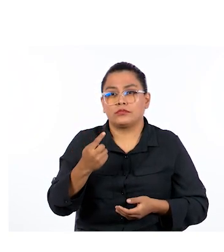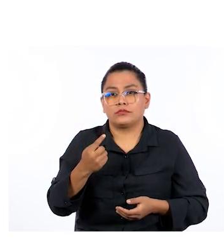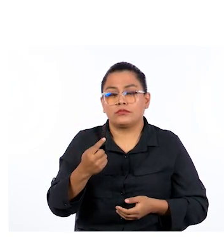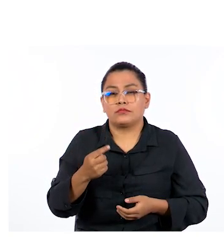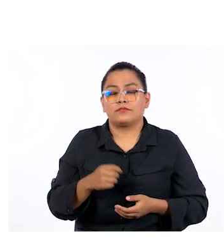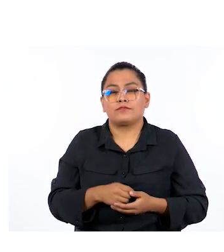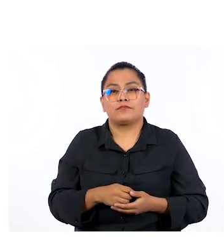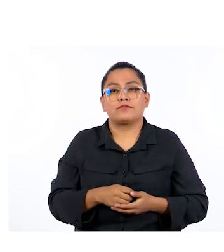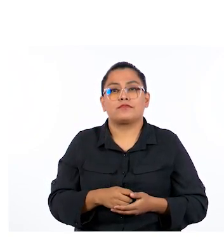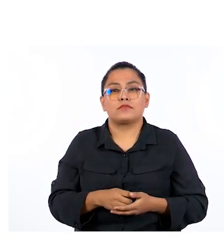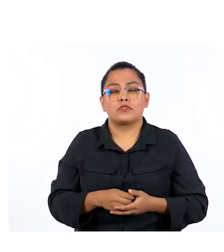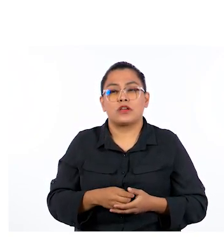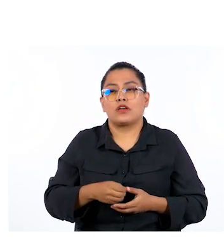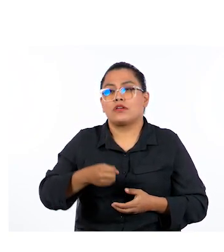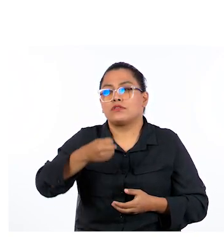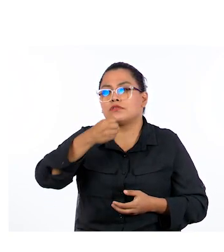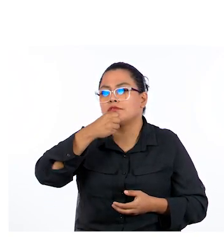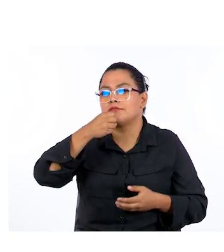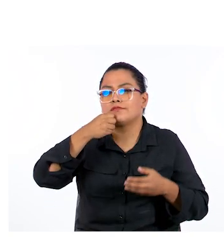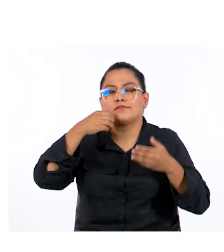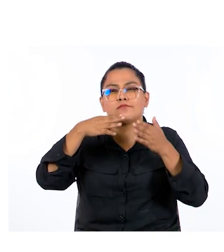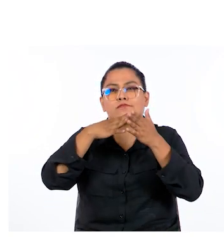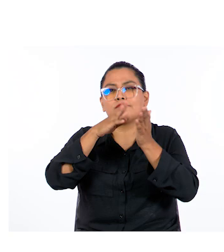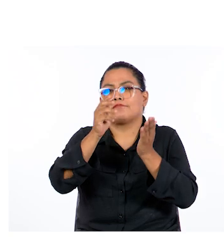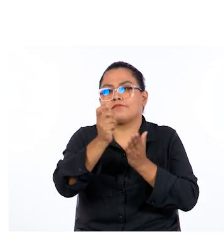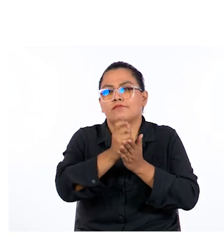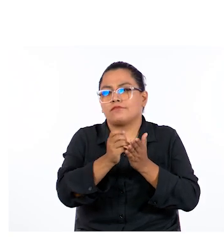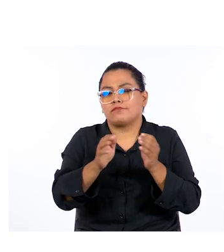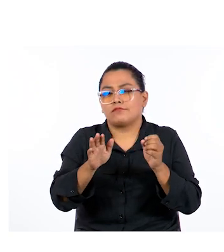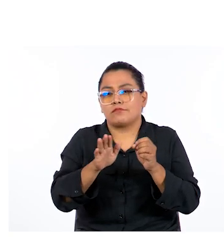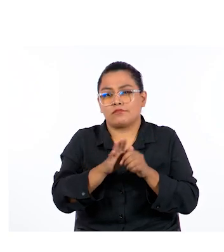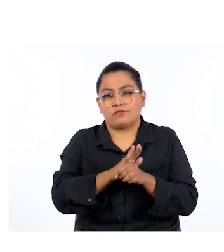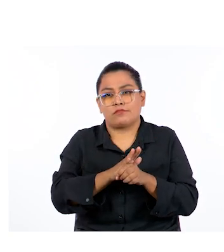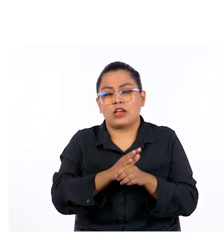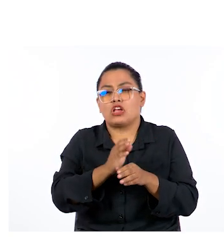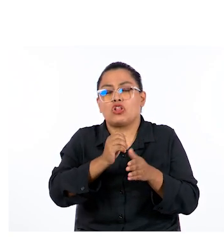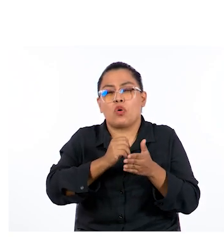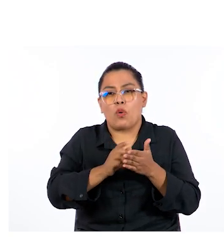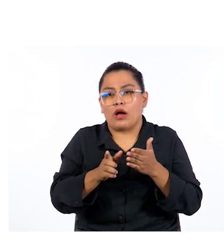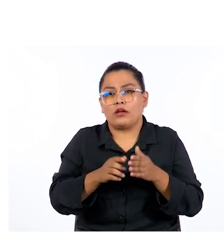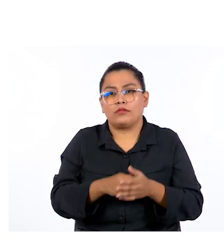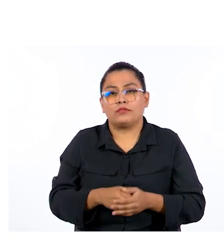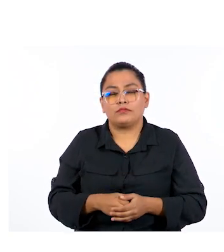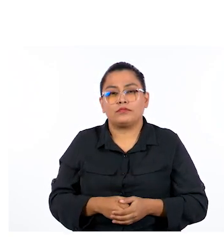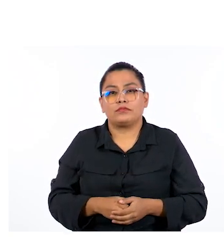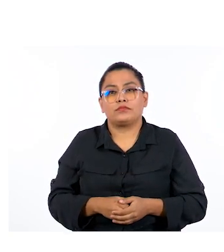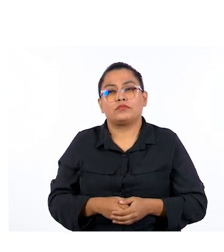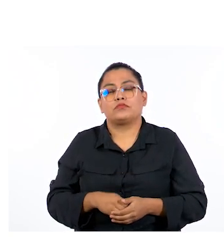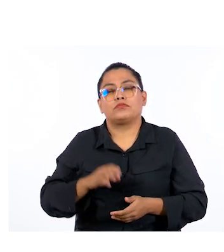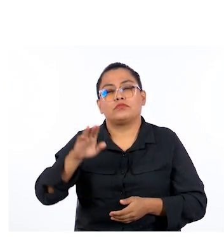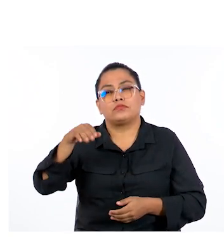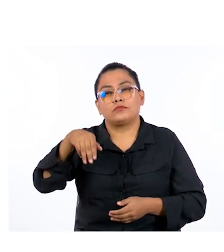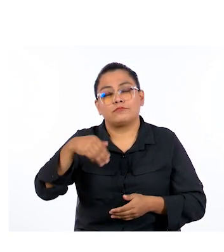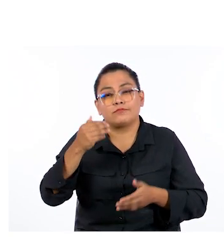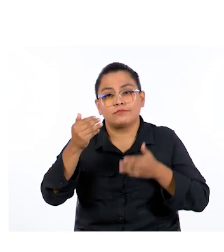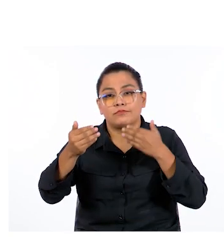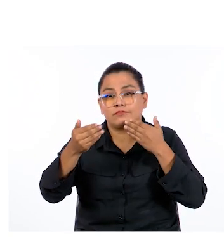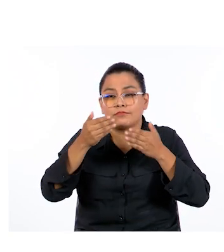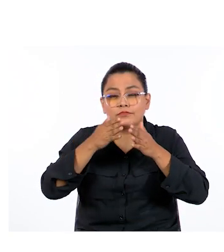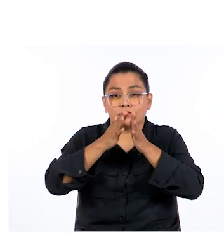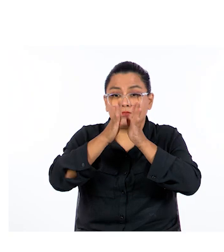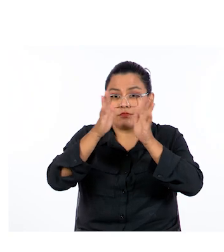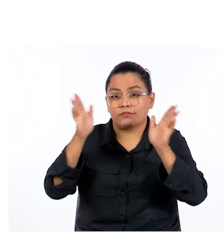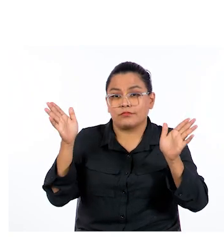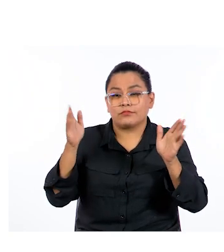se encuentra el espacio de escritura para los datos generales del estudiante y del centro educativo. Se dan unas